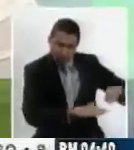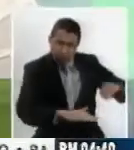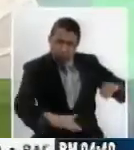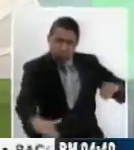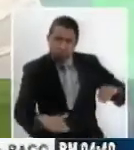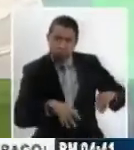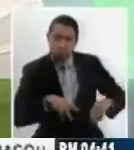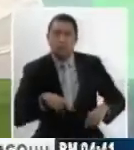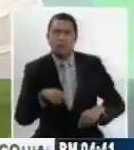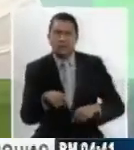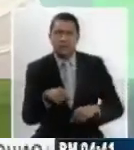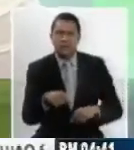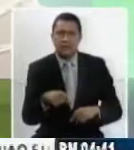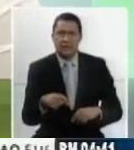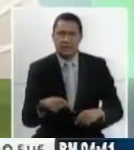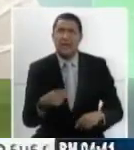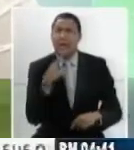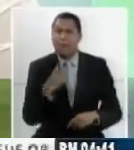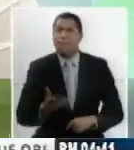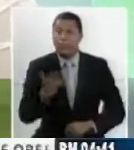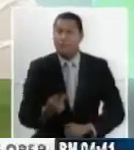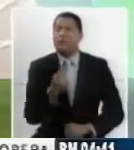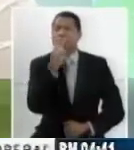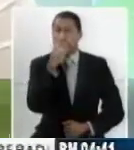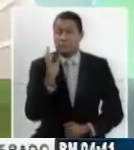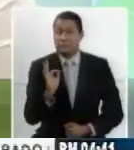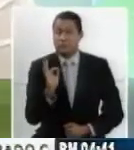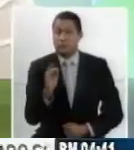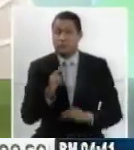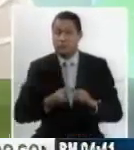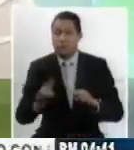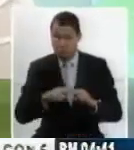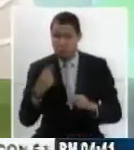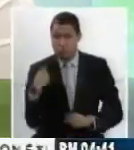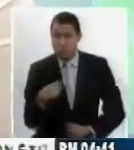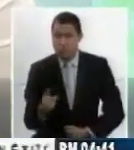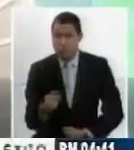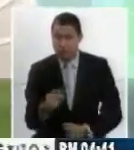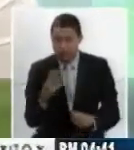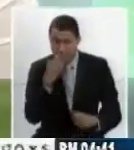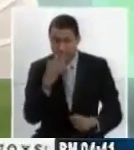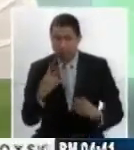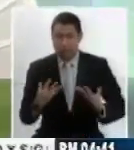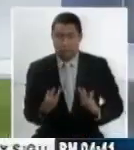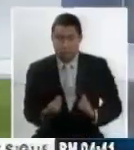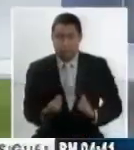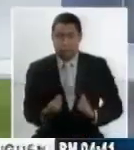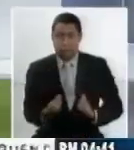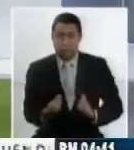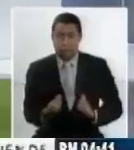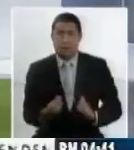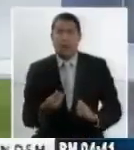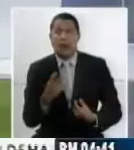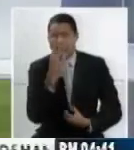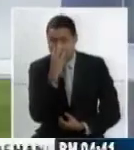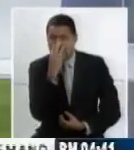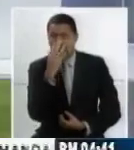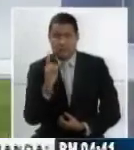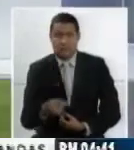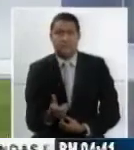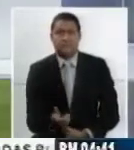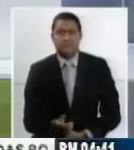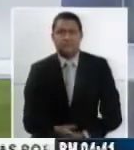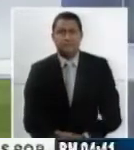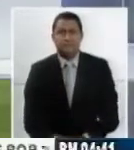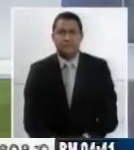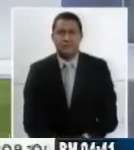pueden perturbar eso. La clínica respiratoria es importante y muchísimos niños que también generan obstrucción de sus bronquios con cuadros de bronquiolitis y asma inclusive.